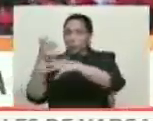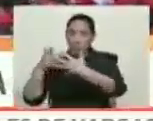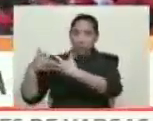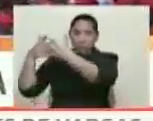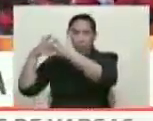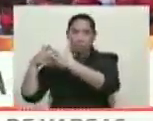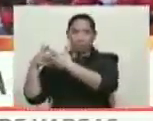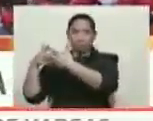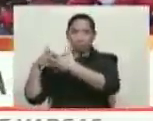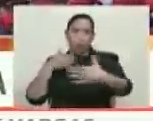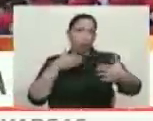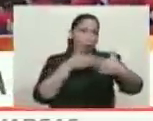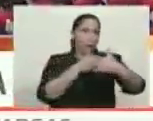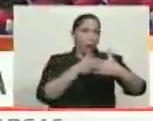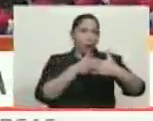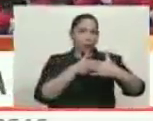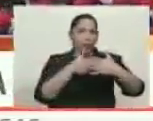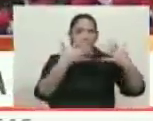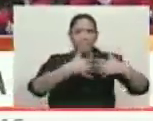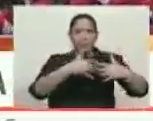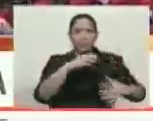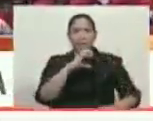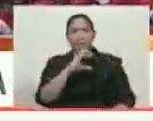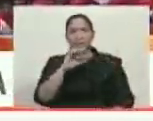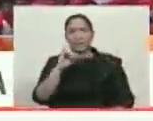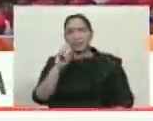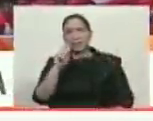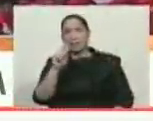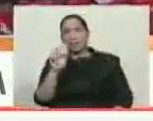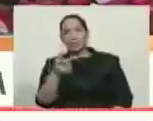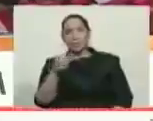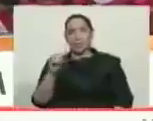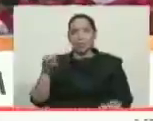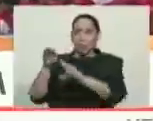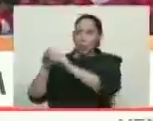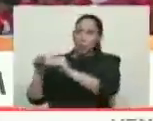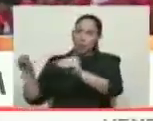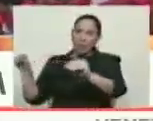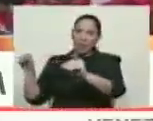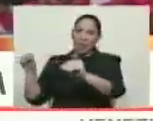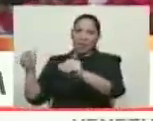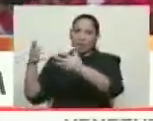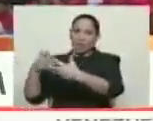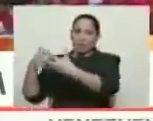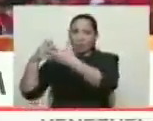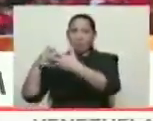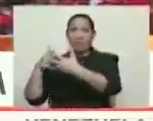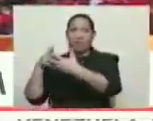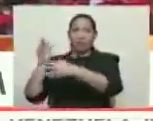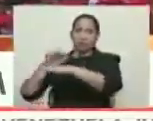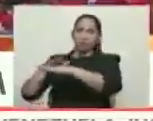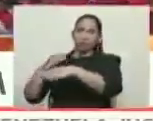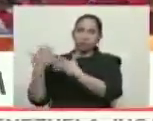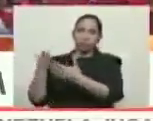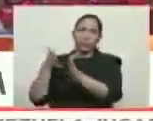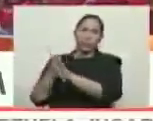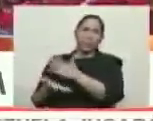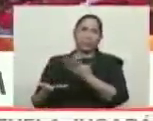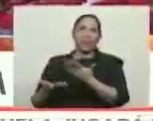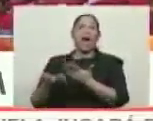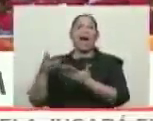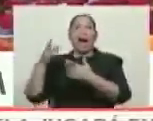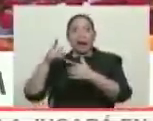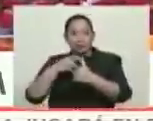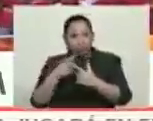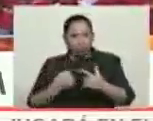contra la industria Citgo en territorio estadounidense. Y en este contexto es que da el respaldo de